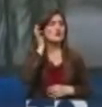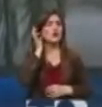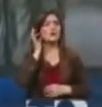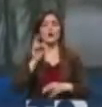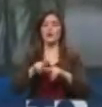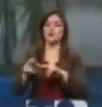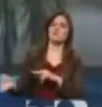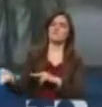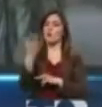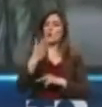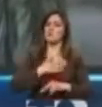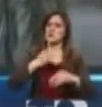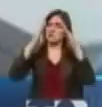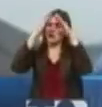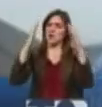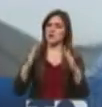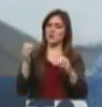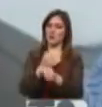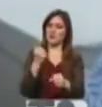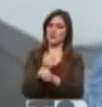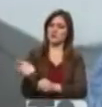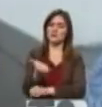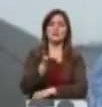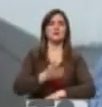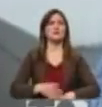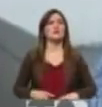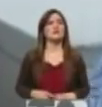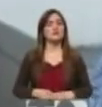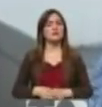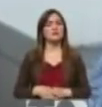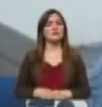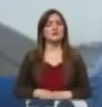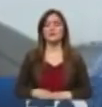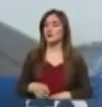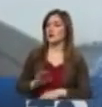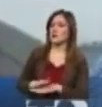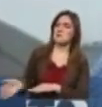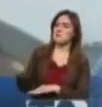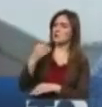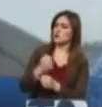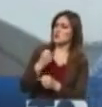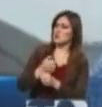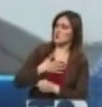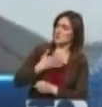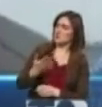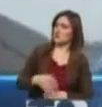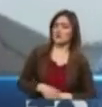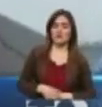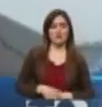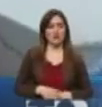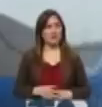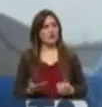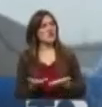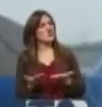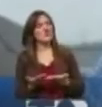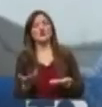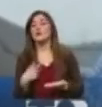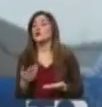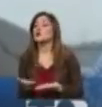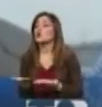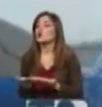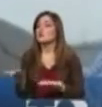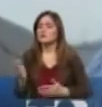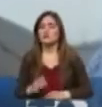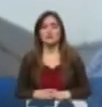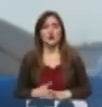traído en taxi hasta su domicilio a la muchacha. Desde que decido, vamos, que trabaja conmigo, ambita, ¿a dónde estás yendo? Entonces yo para visitar